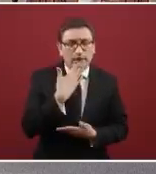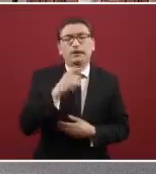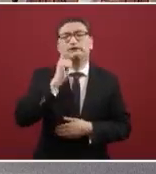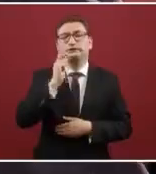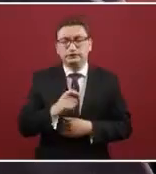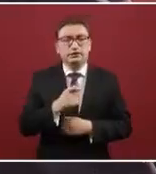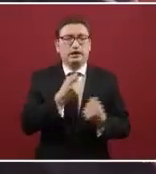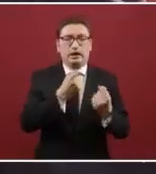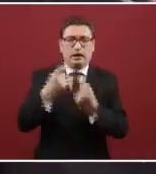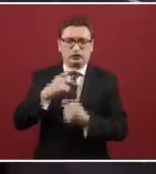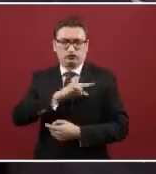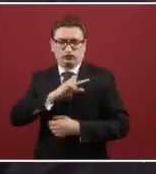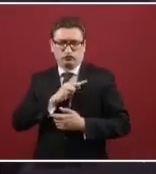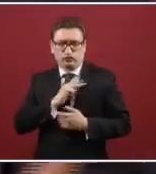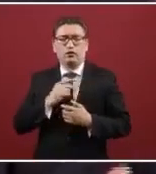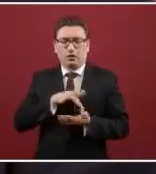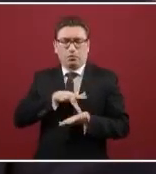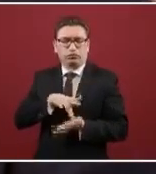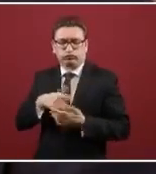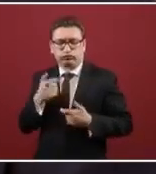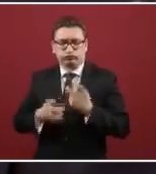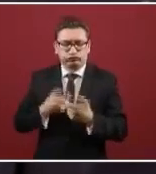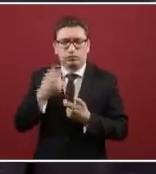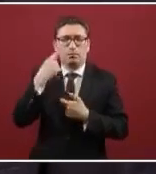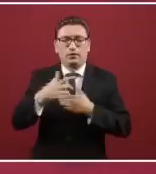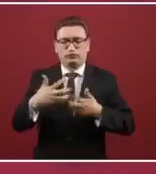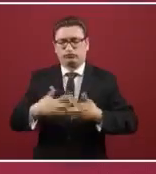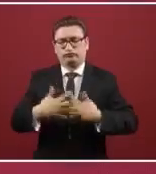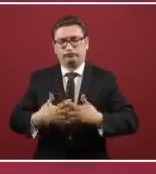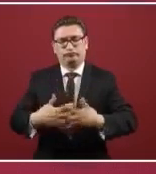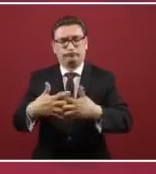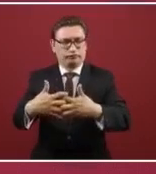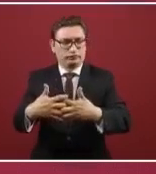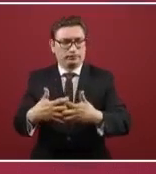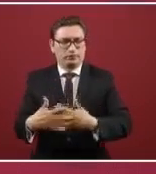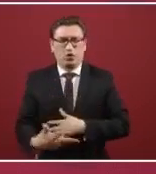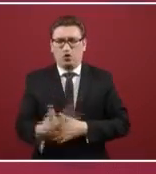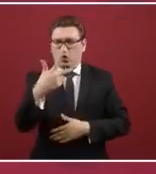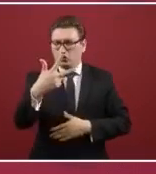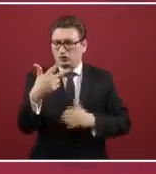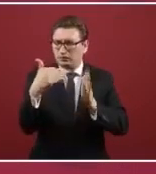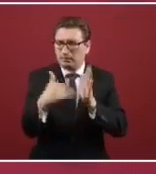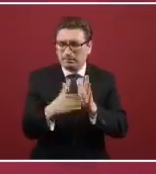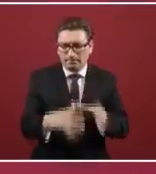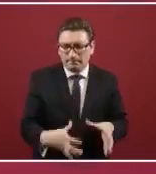están invirtiendo y ya se va a producir. Pero desde luego 8,000